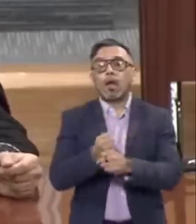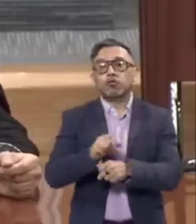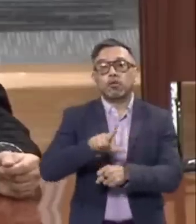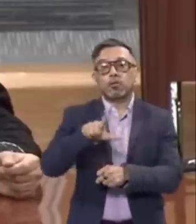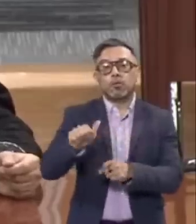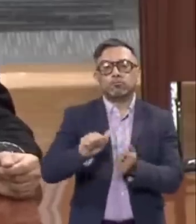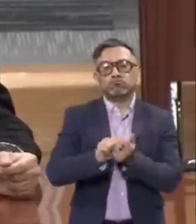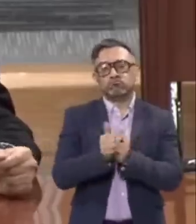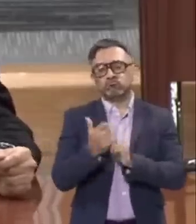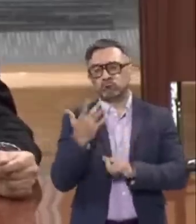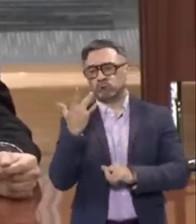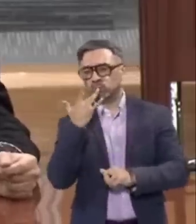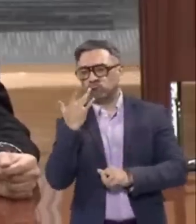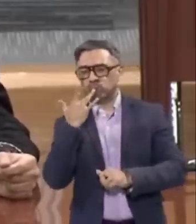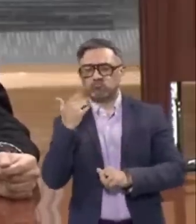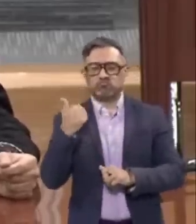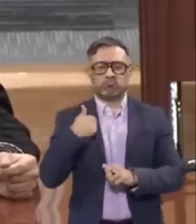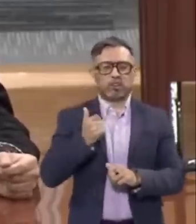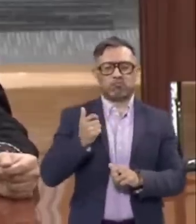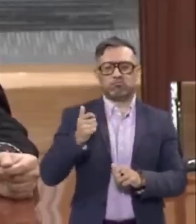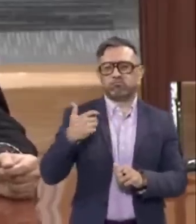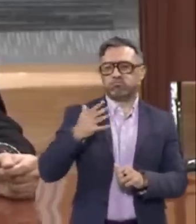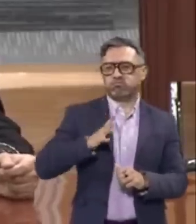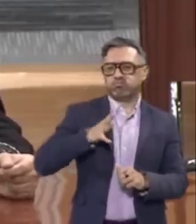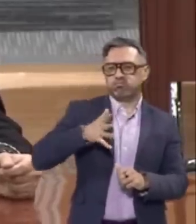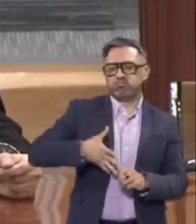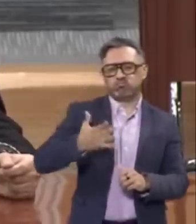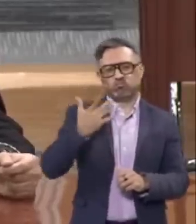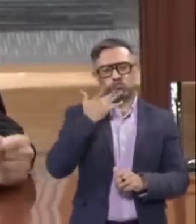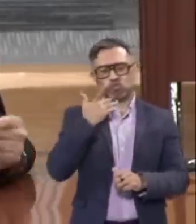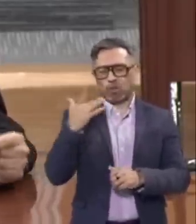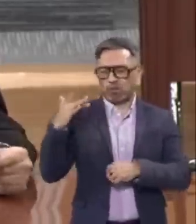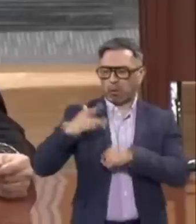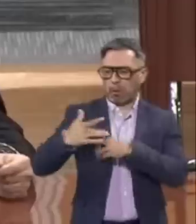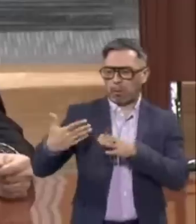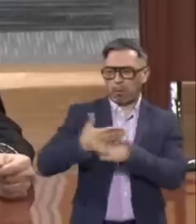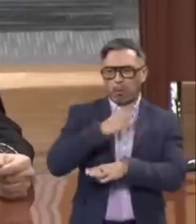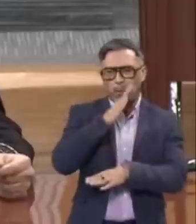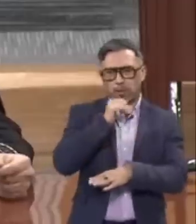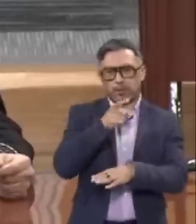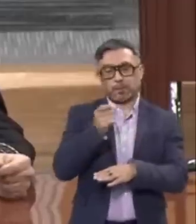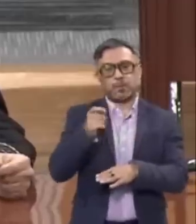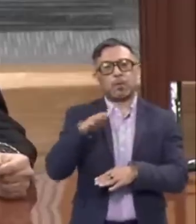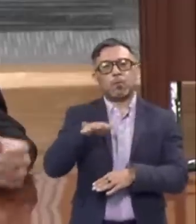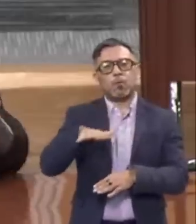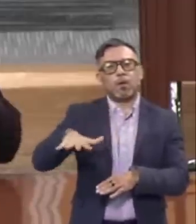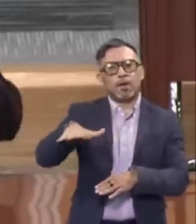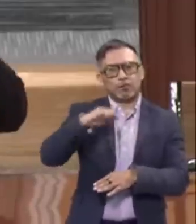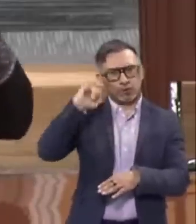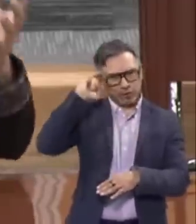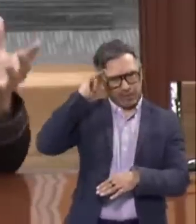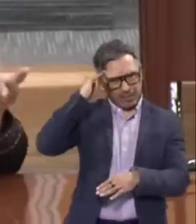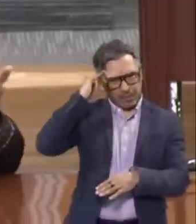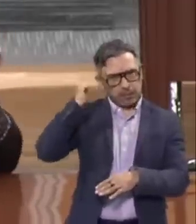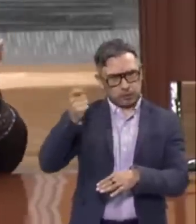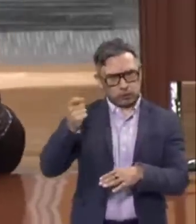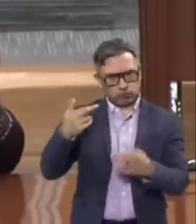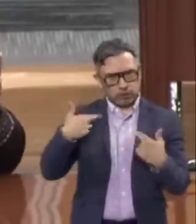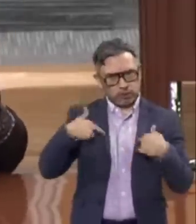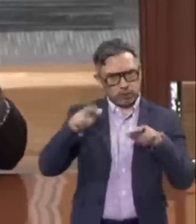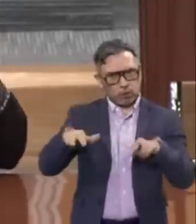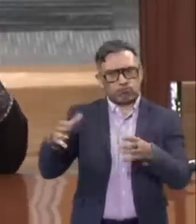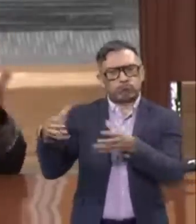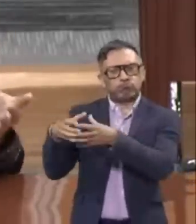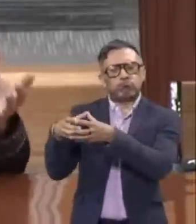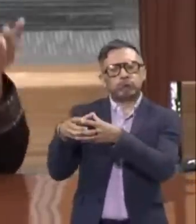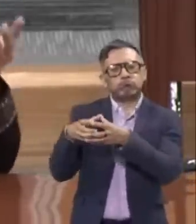todopoderoso, intocable, burlándose de una comitiva de representantes de los pueblos originarios que venían